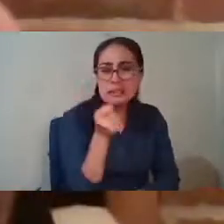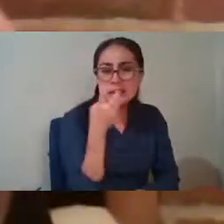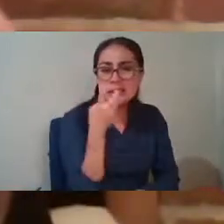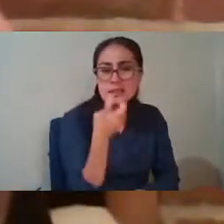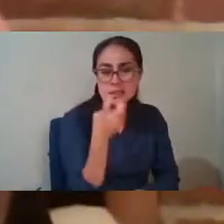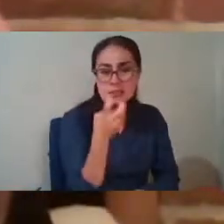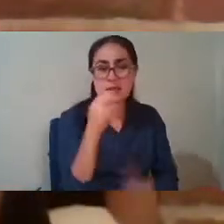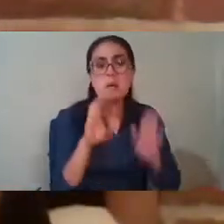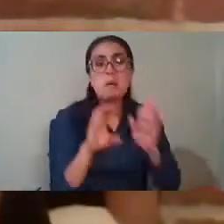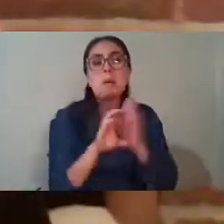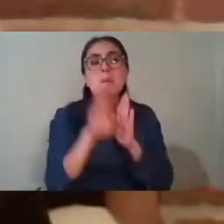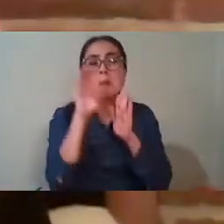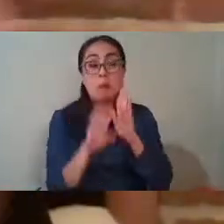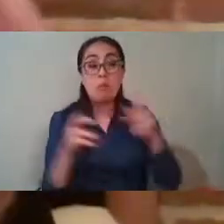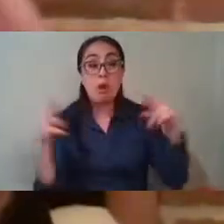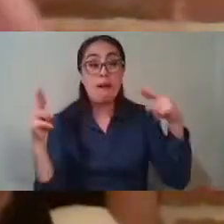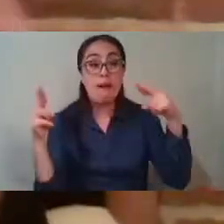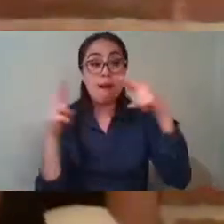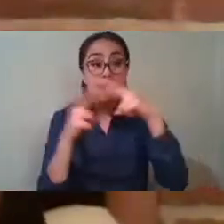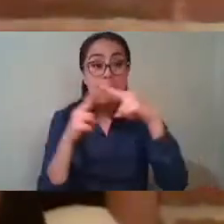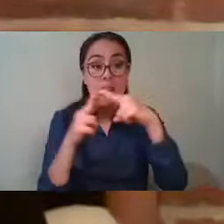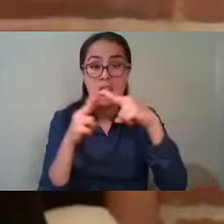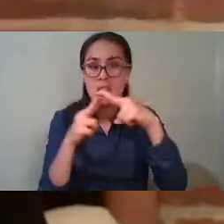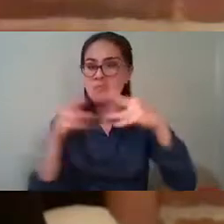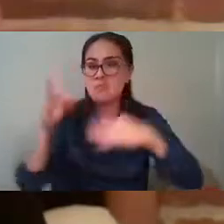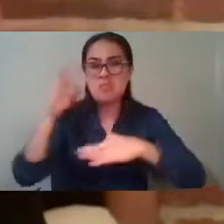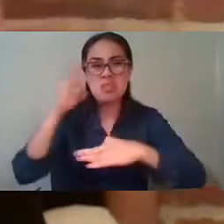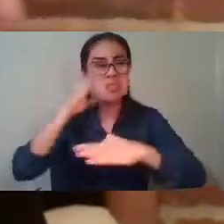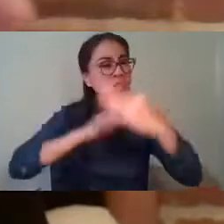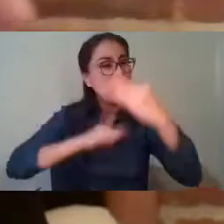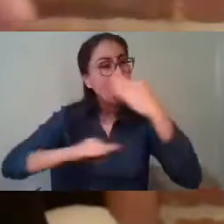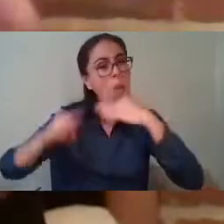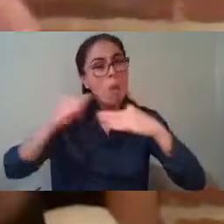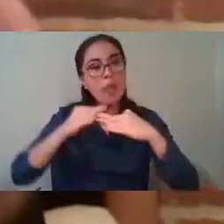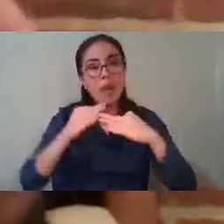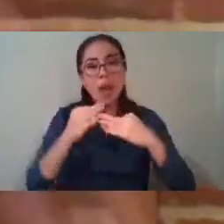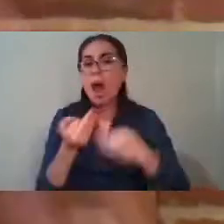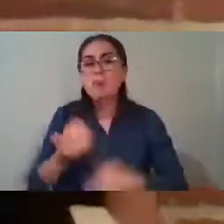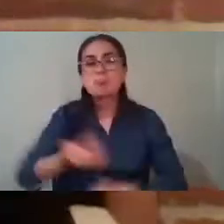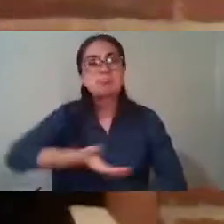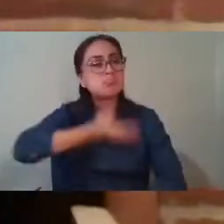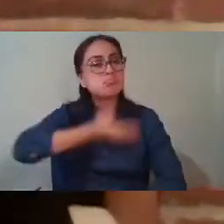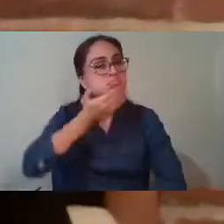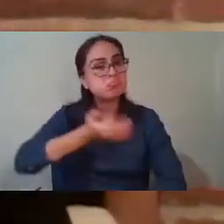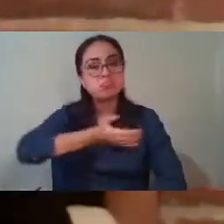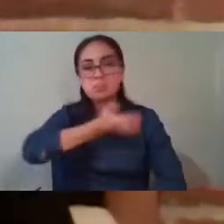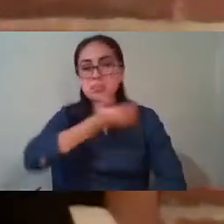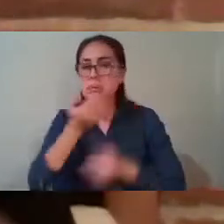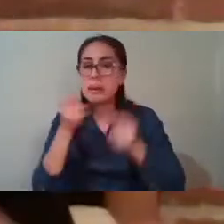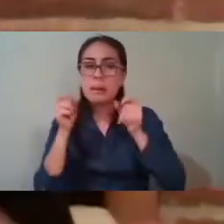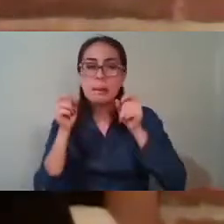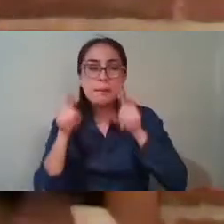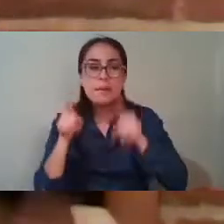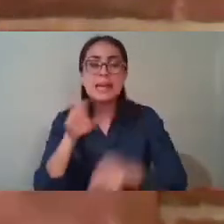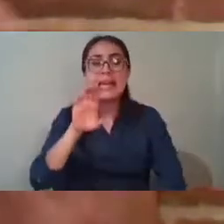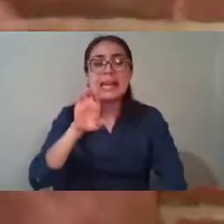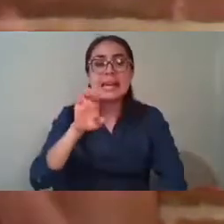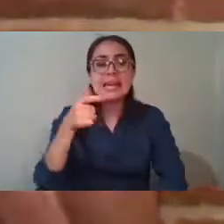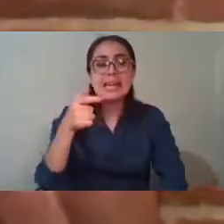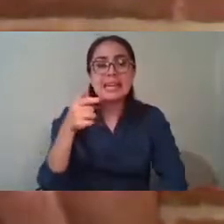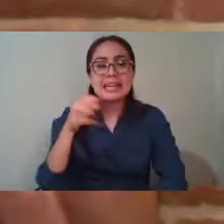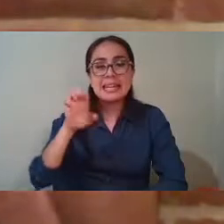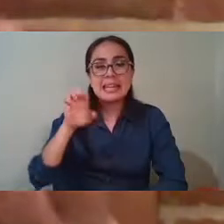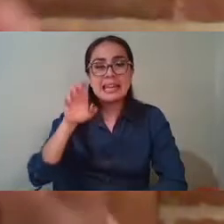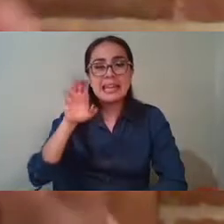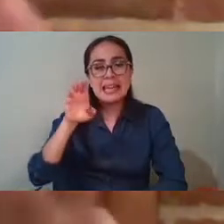la religión tiene aceptada como significado de lo bíblico. Un exégeta es alguien que aporta